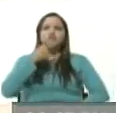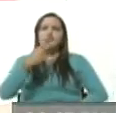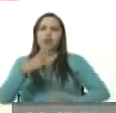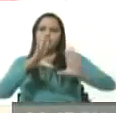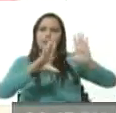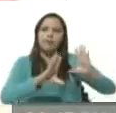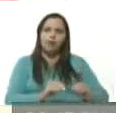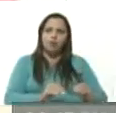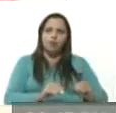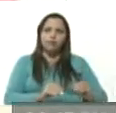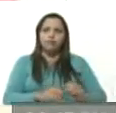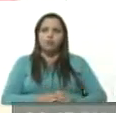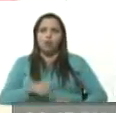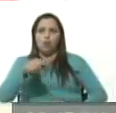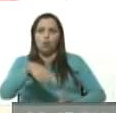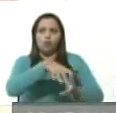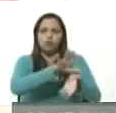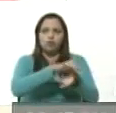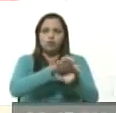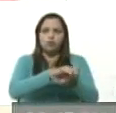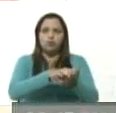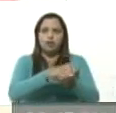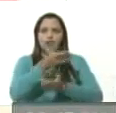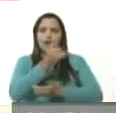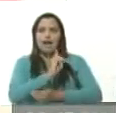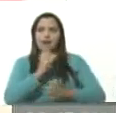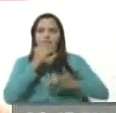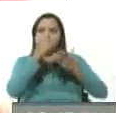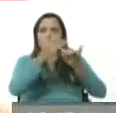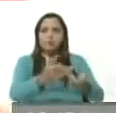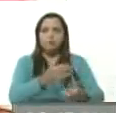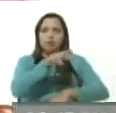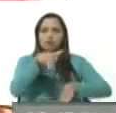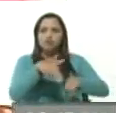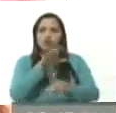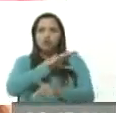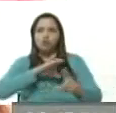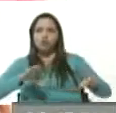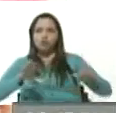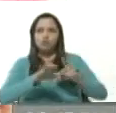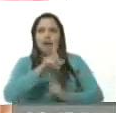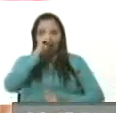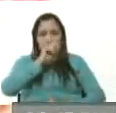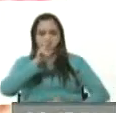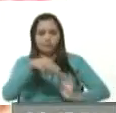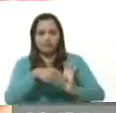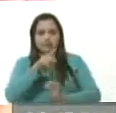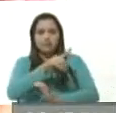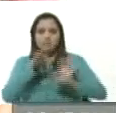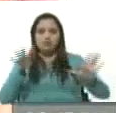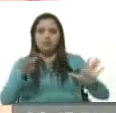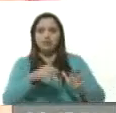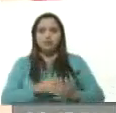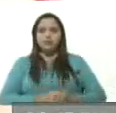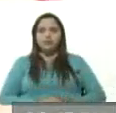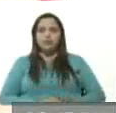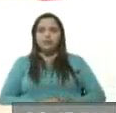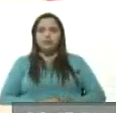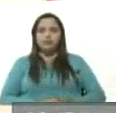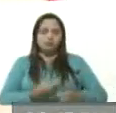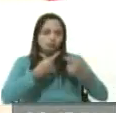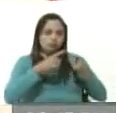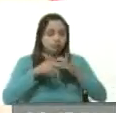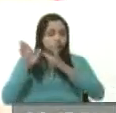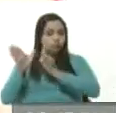donde residía. En 2019 recibió el Premio Nacional de la Cultura de mano del presidente Nicolás Maduro y el Aquiles Nazoa en el año 2020. Indeleble